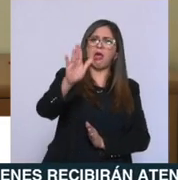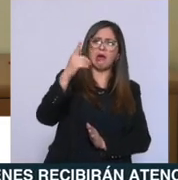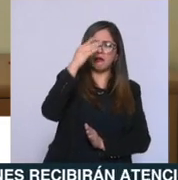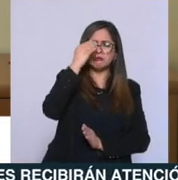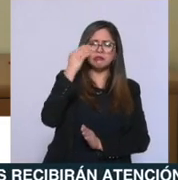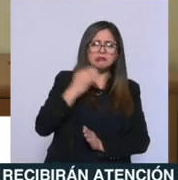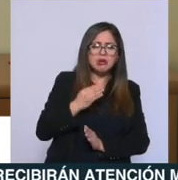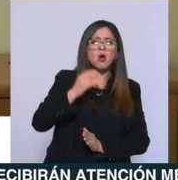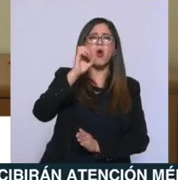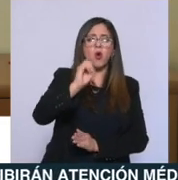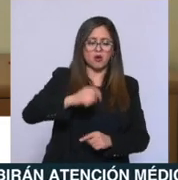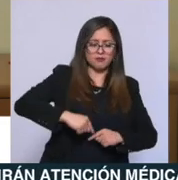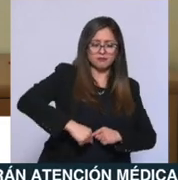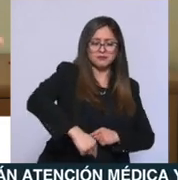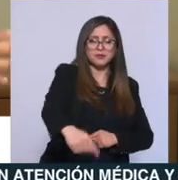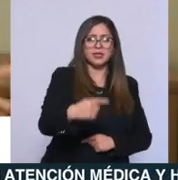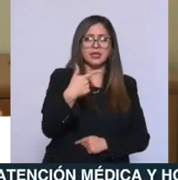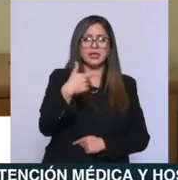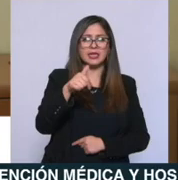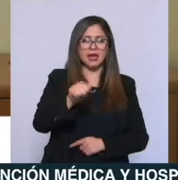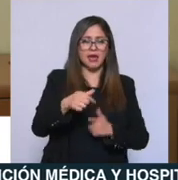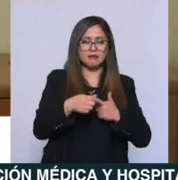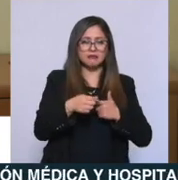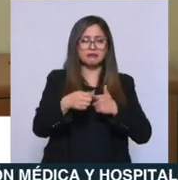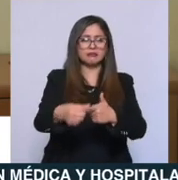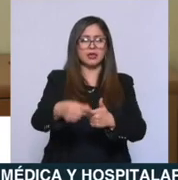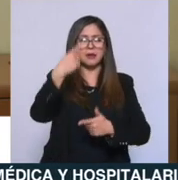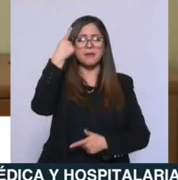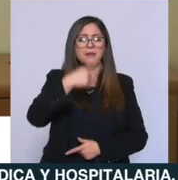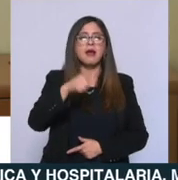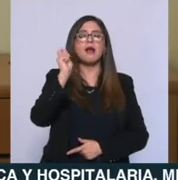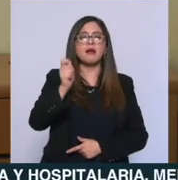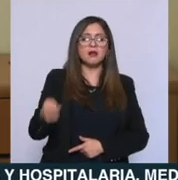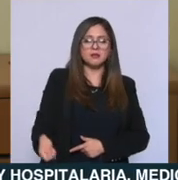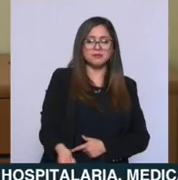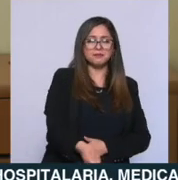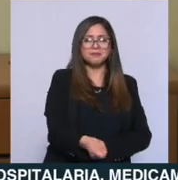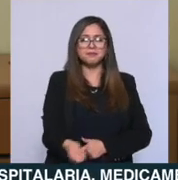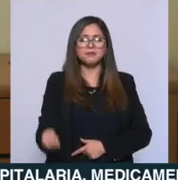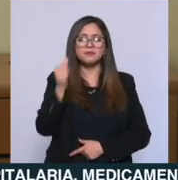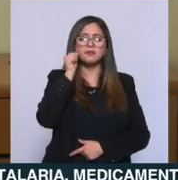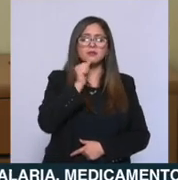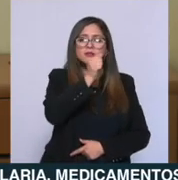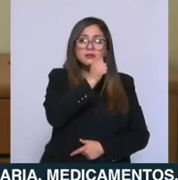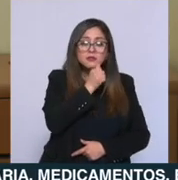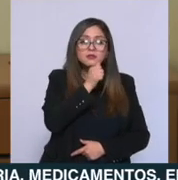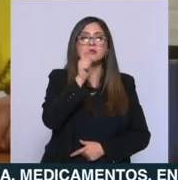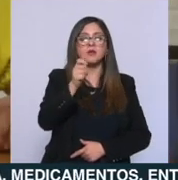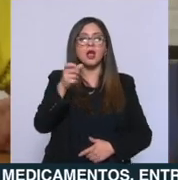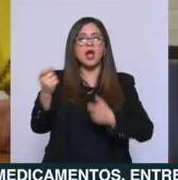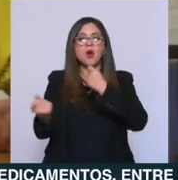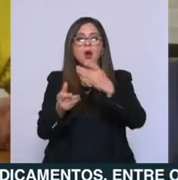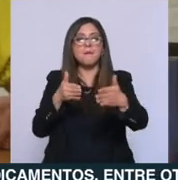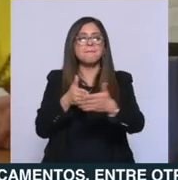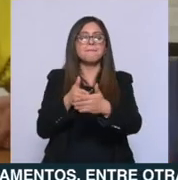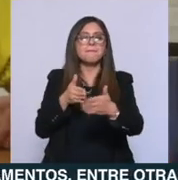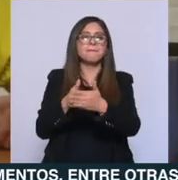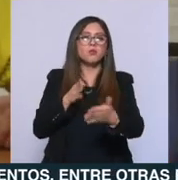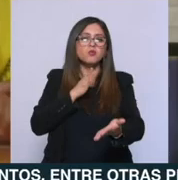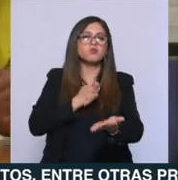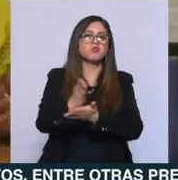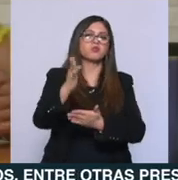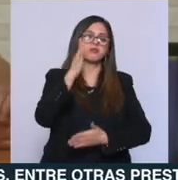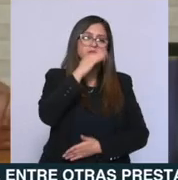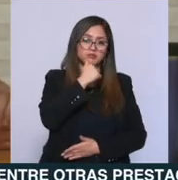o las guías que se utilizan en el metro, para la guía para el bastón, generalmente están obstruidas.